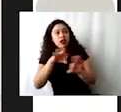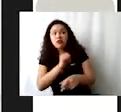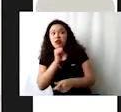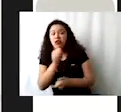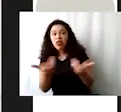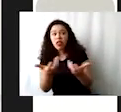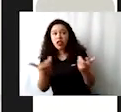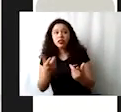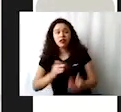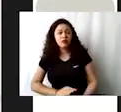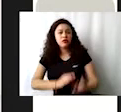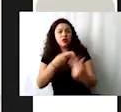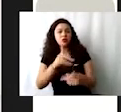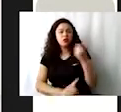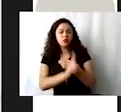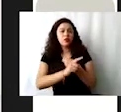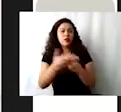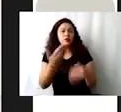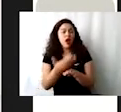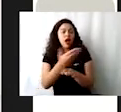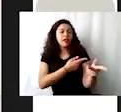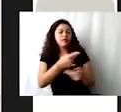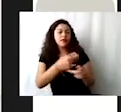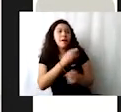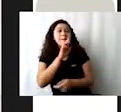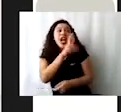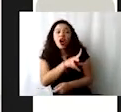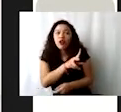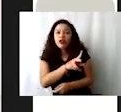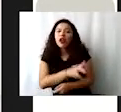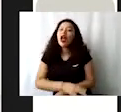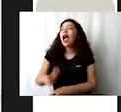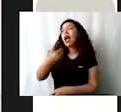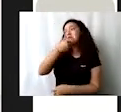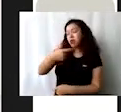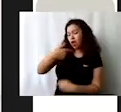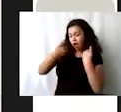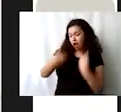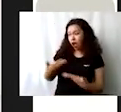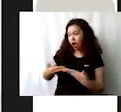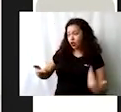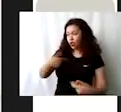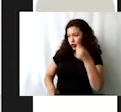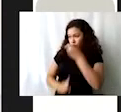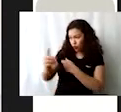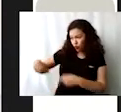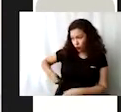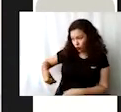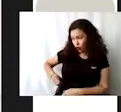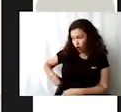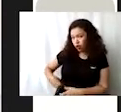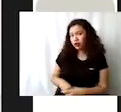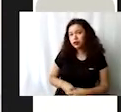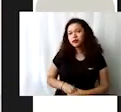no enfrentaríamos este problema si hubieras planificado todo un poco mejor. Muy bien. Así que ahora yo tengo la culpa.